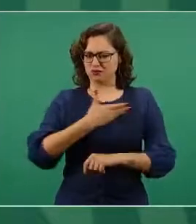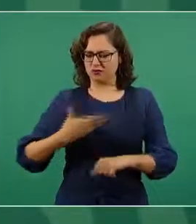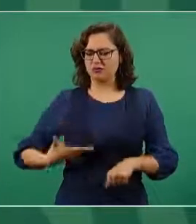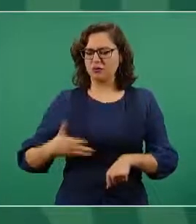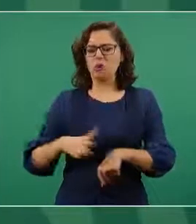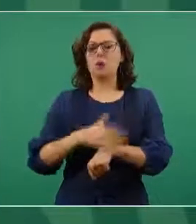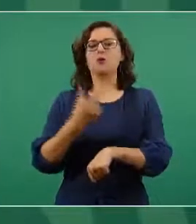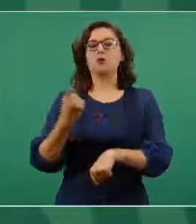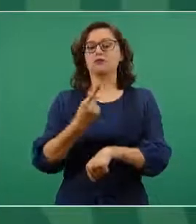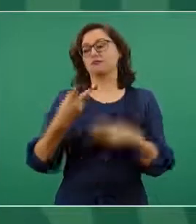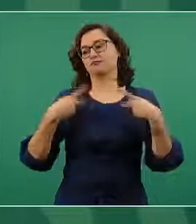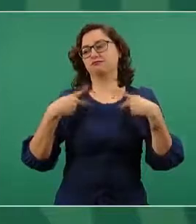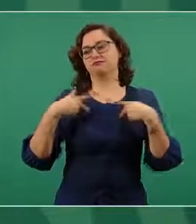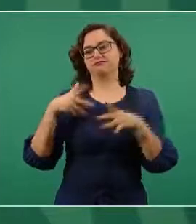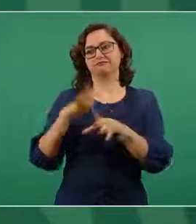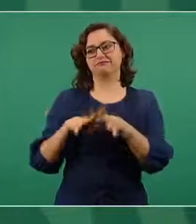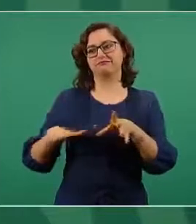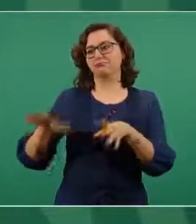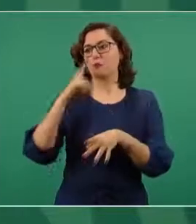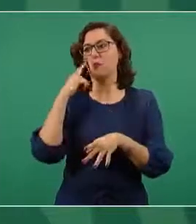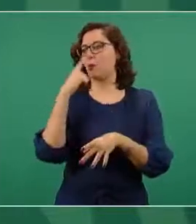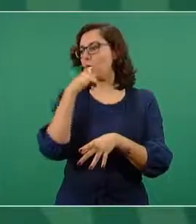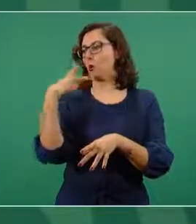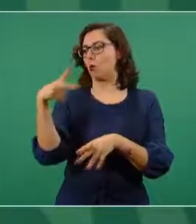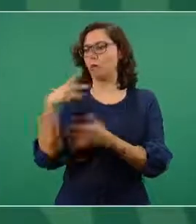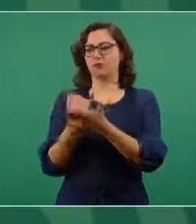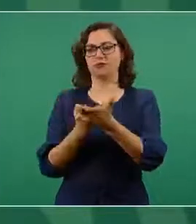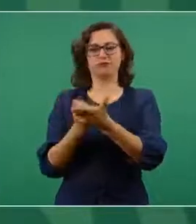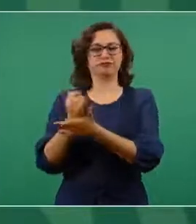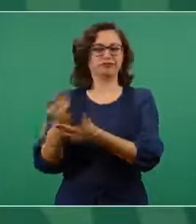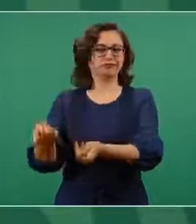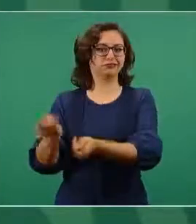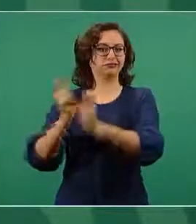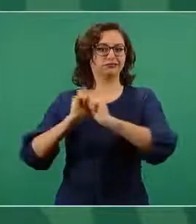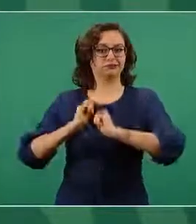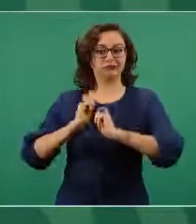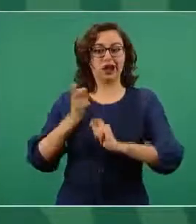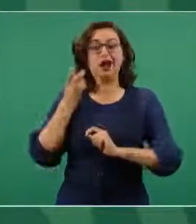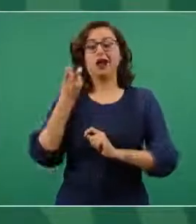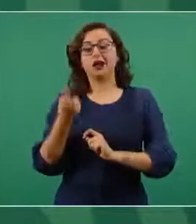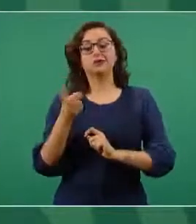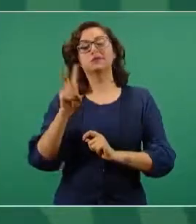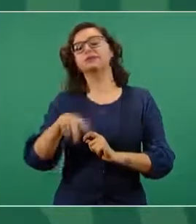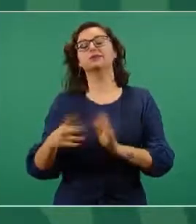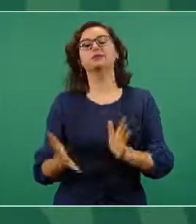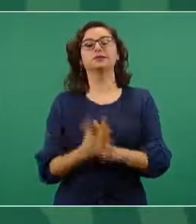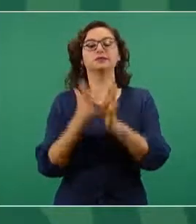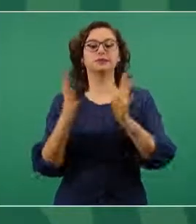el que lo decidió. Pues esa es la democracia.